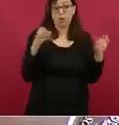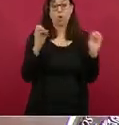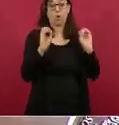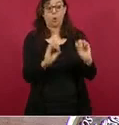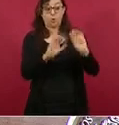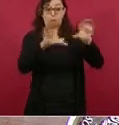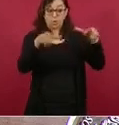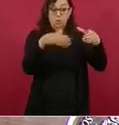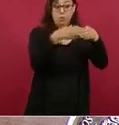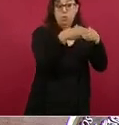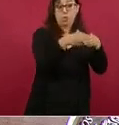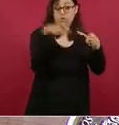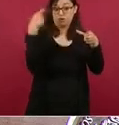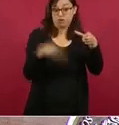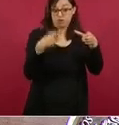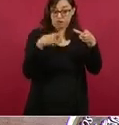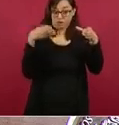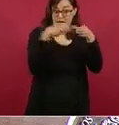El soberano es el pueblo.